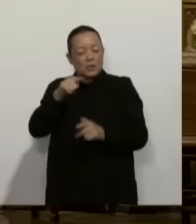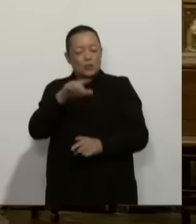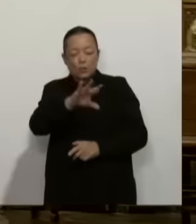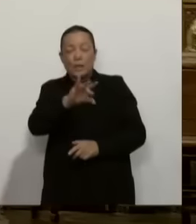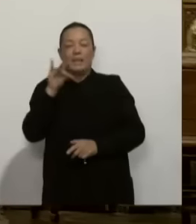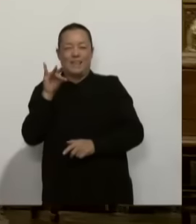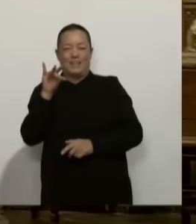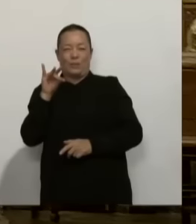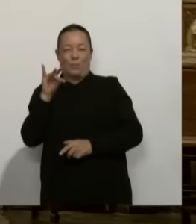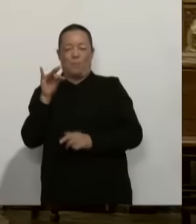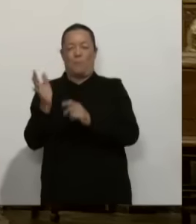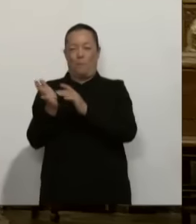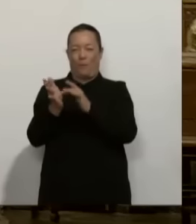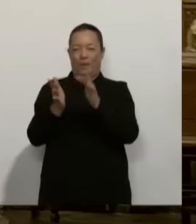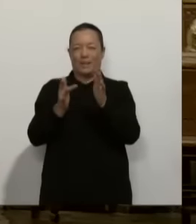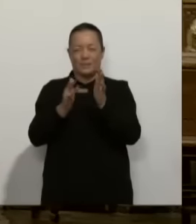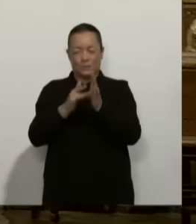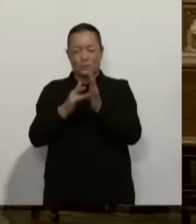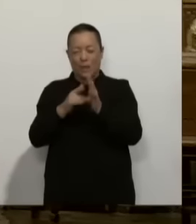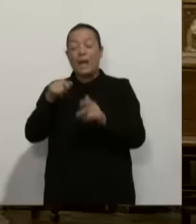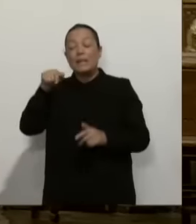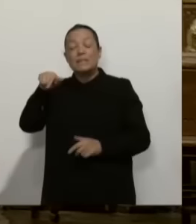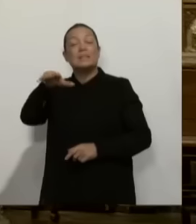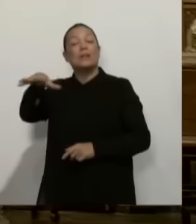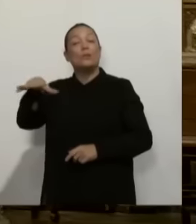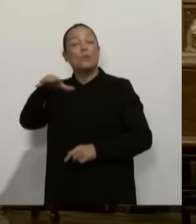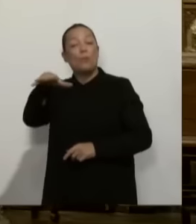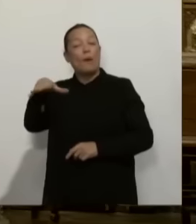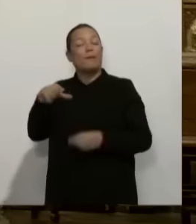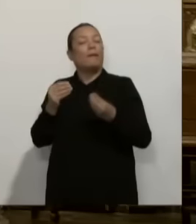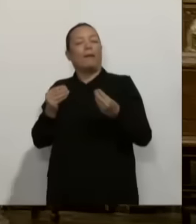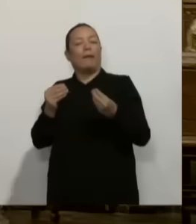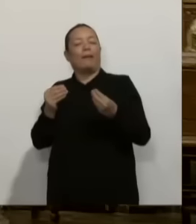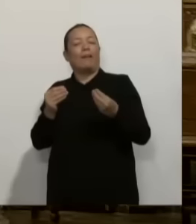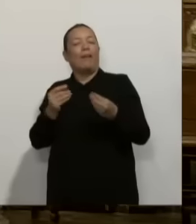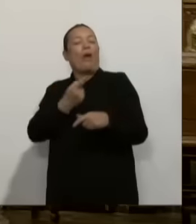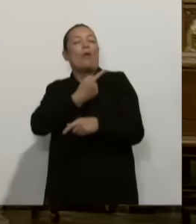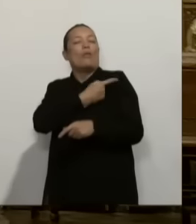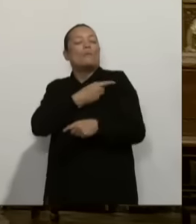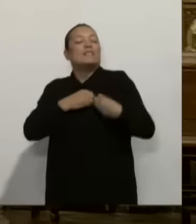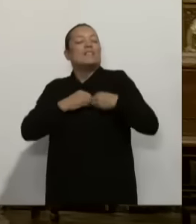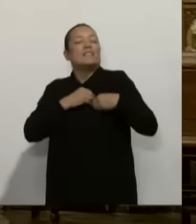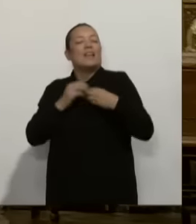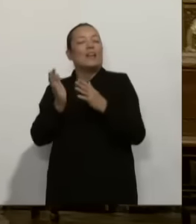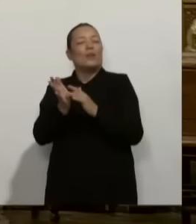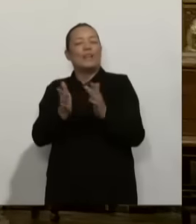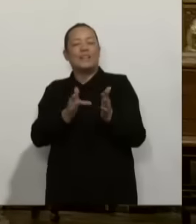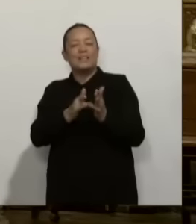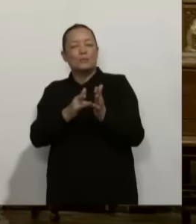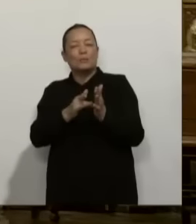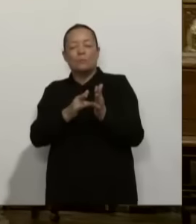fueron llamados por Jesús. Fue en Galilea donde sintieron a